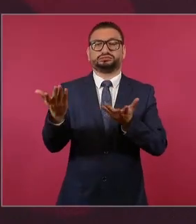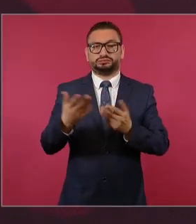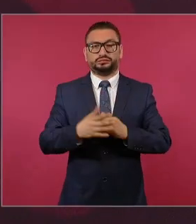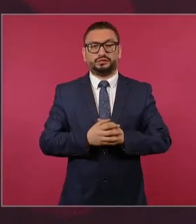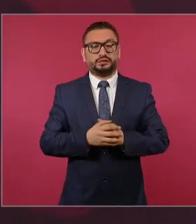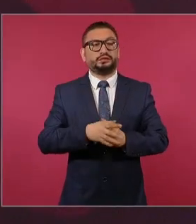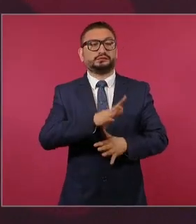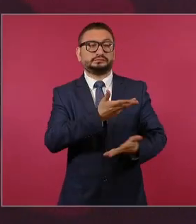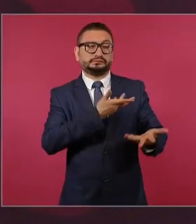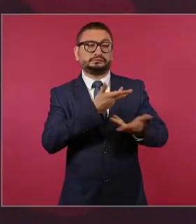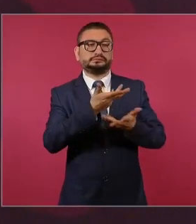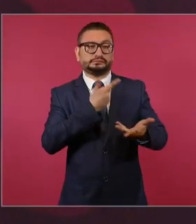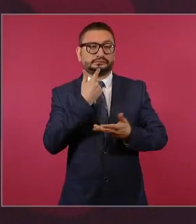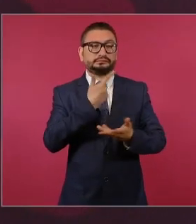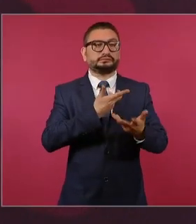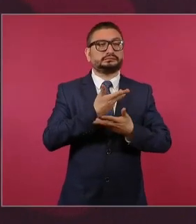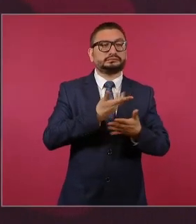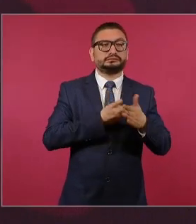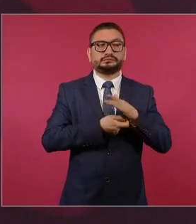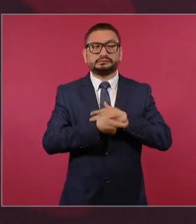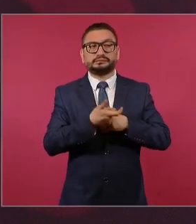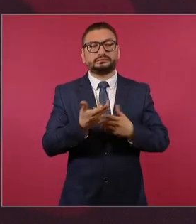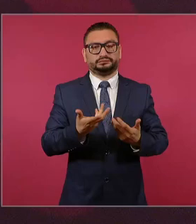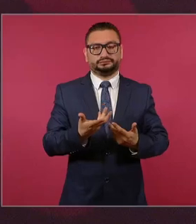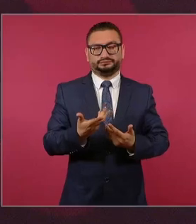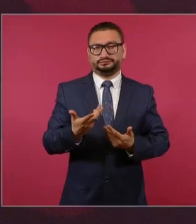¿Cómo nos entendemos?